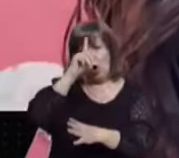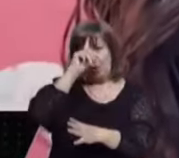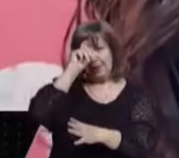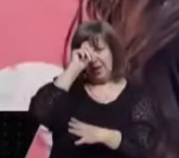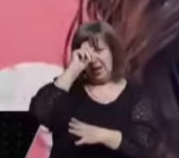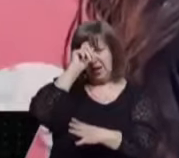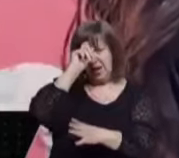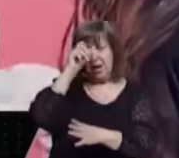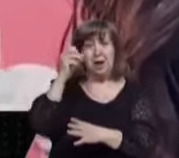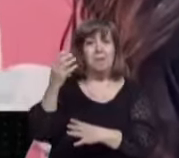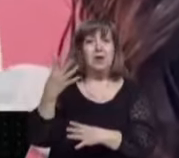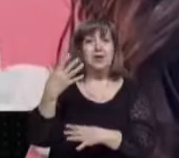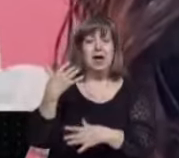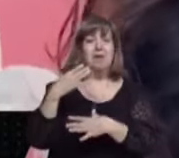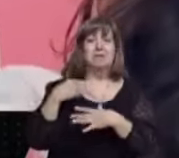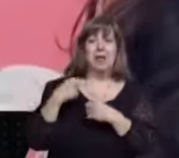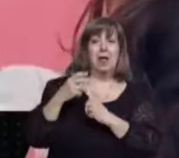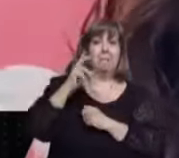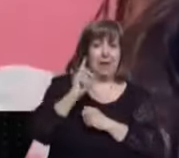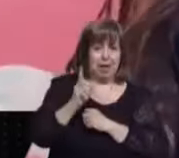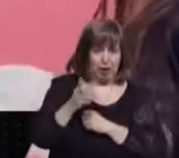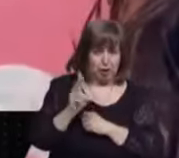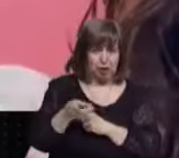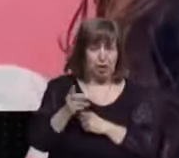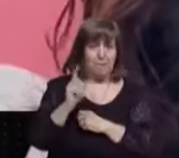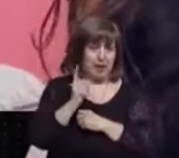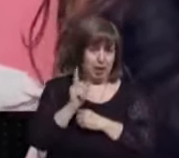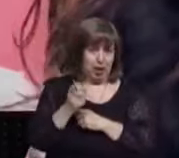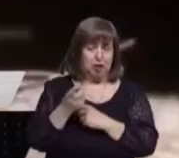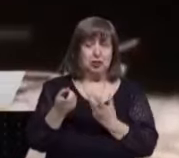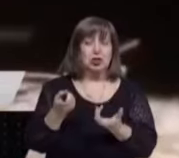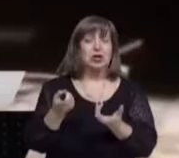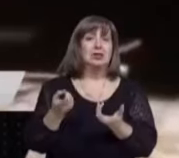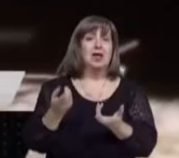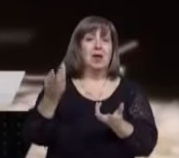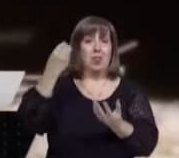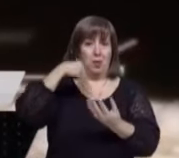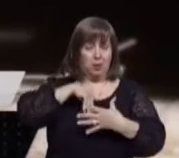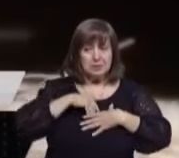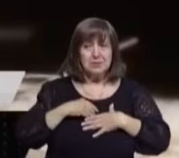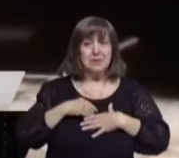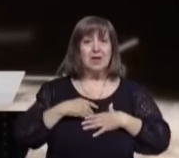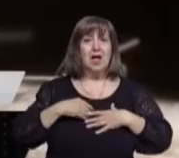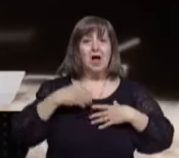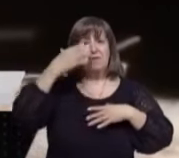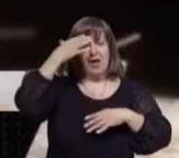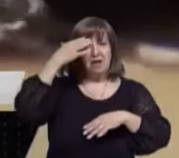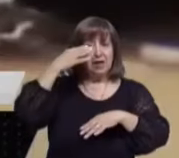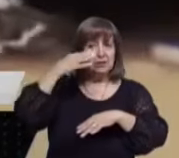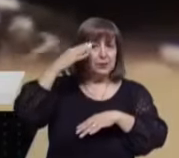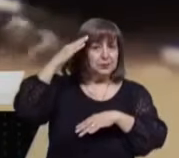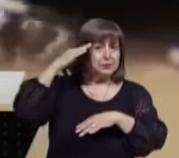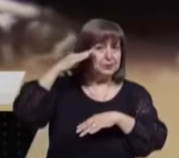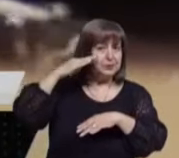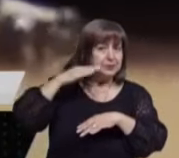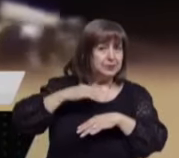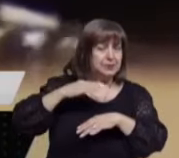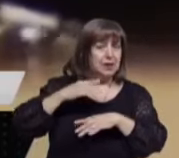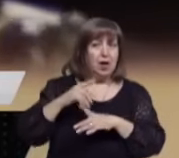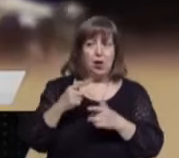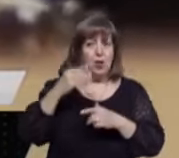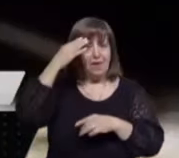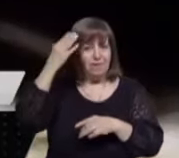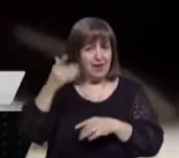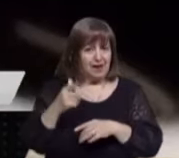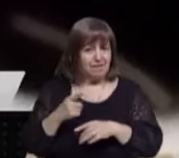hospital, porque estos son signos de alarma. Y generalmente las complicaciones sobrevienen cuando baja la fiebre. Nosotros llamamos a esa fase crítica